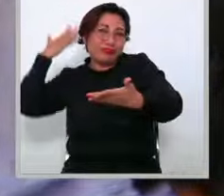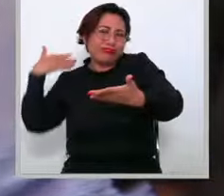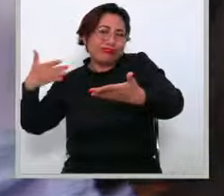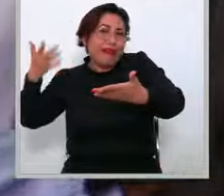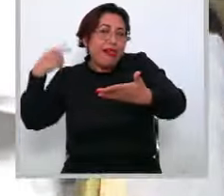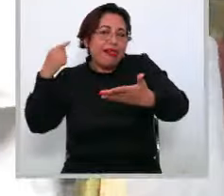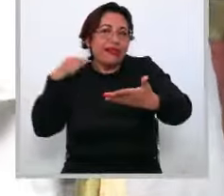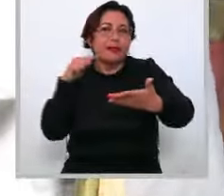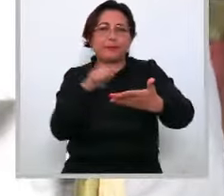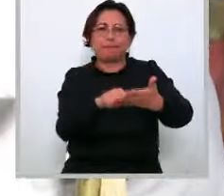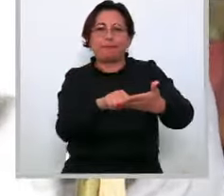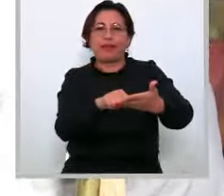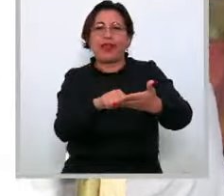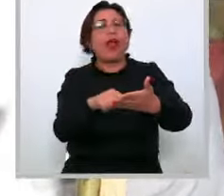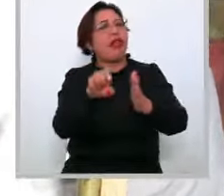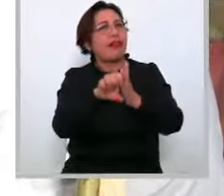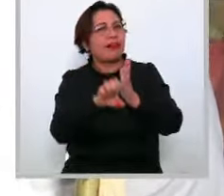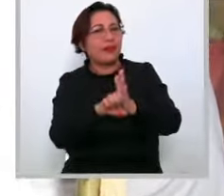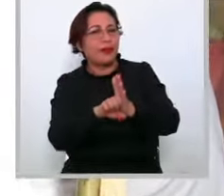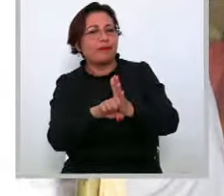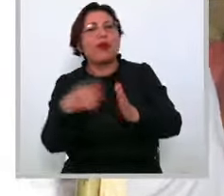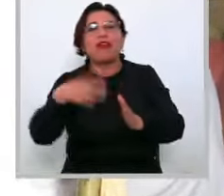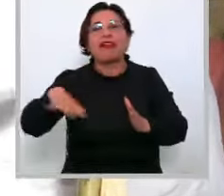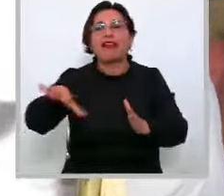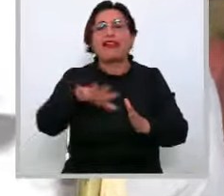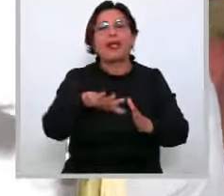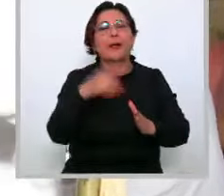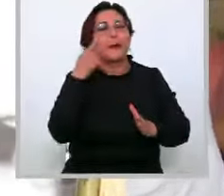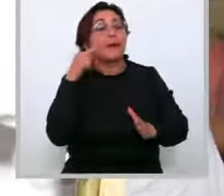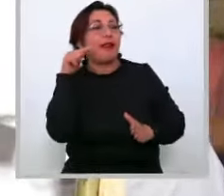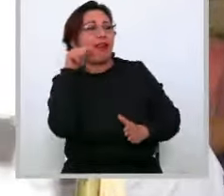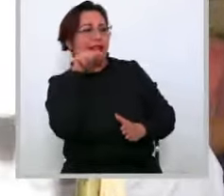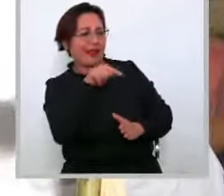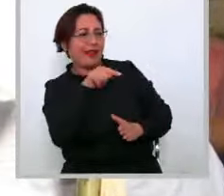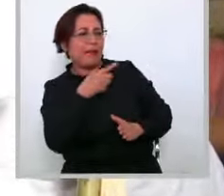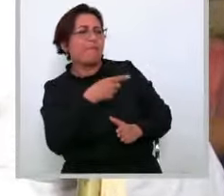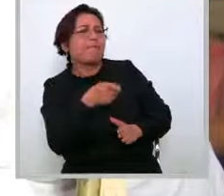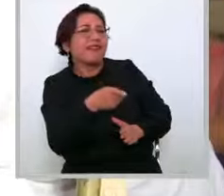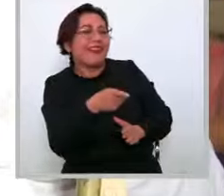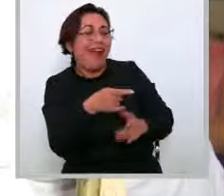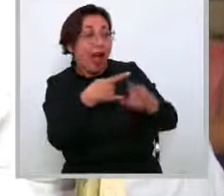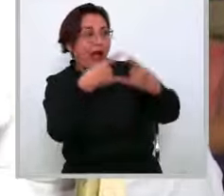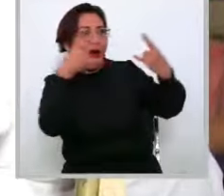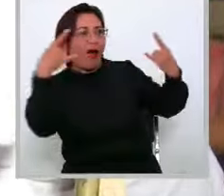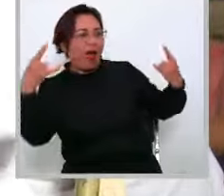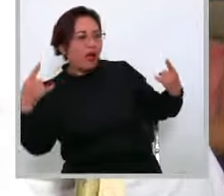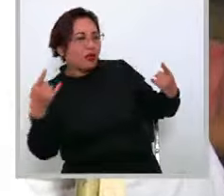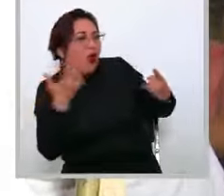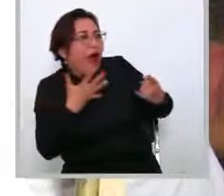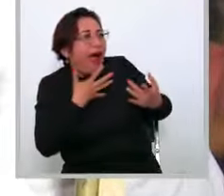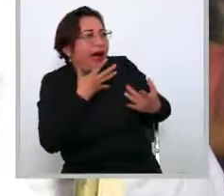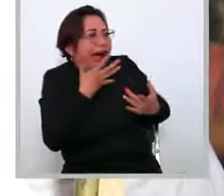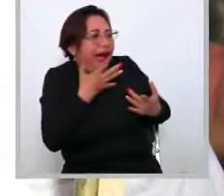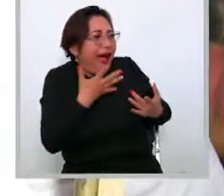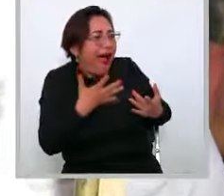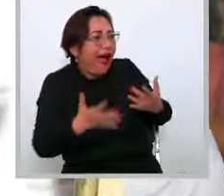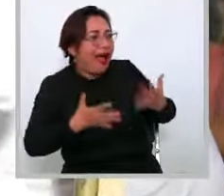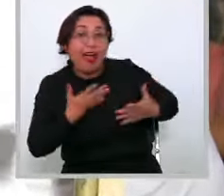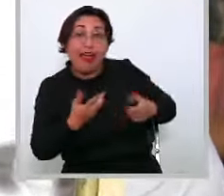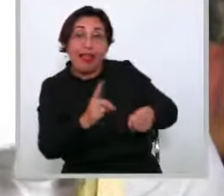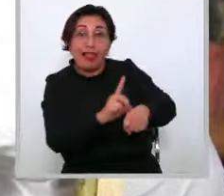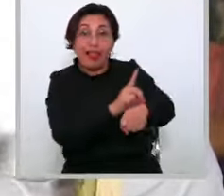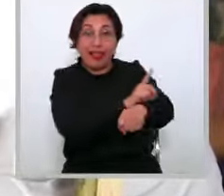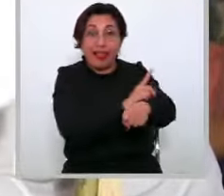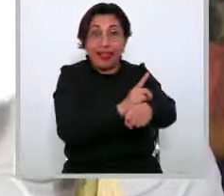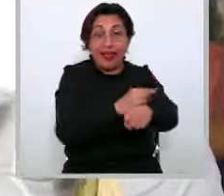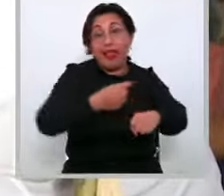Costa, si pasa a la Sierra Sur, ya habla con la delegada y le cuenta la historia, y esa historia la transmite la delegada a